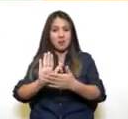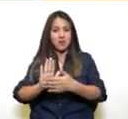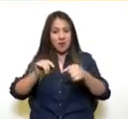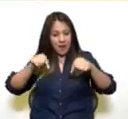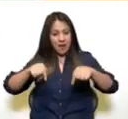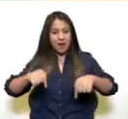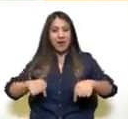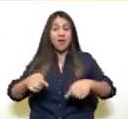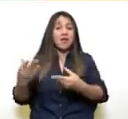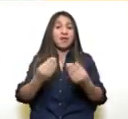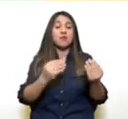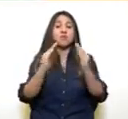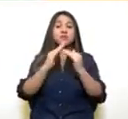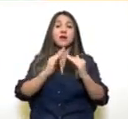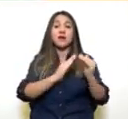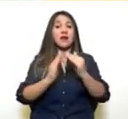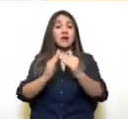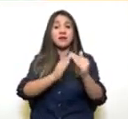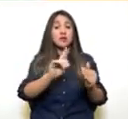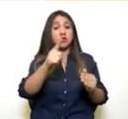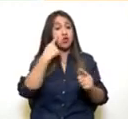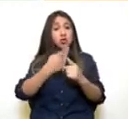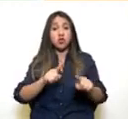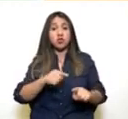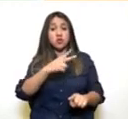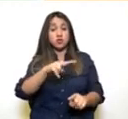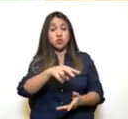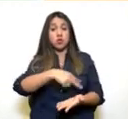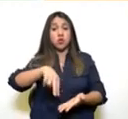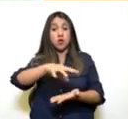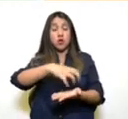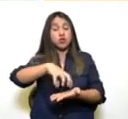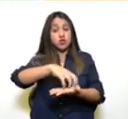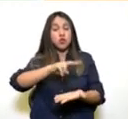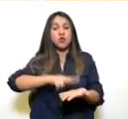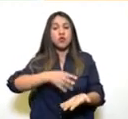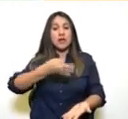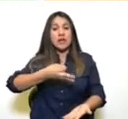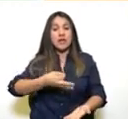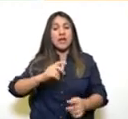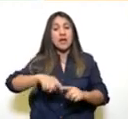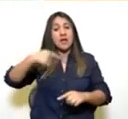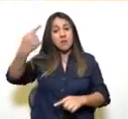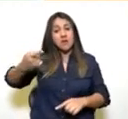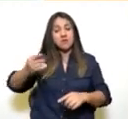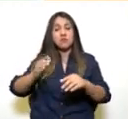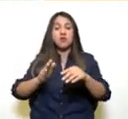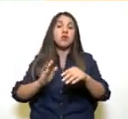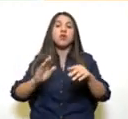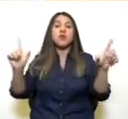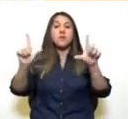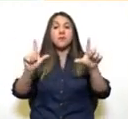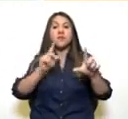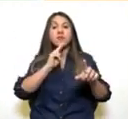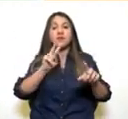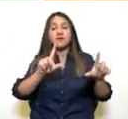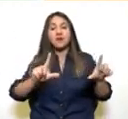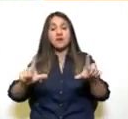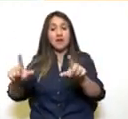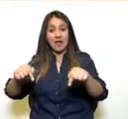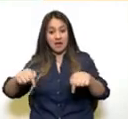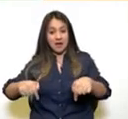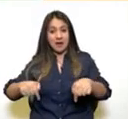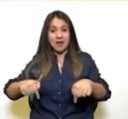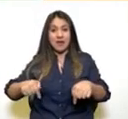miles de hogares que a lo mejor no conocían esa realidad y quiero decirles que el próximo programa el próximo invitado es el ministro de salud